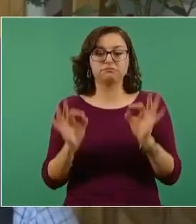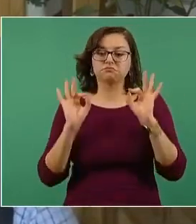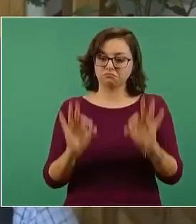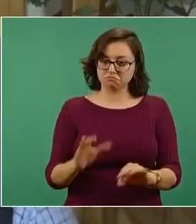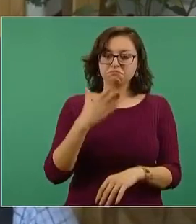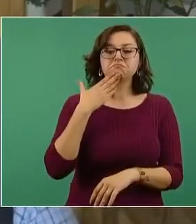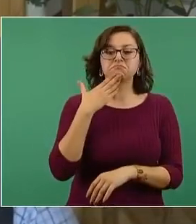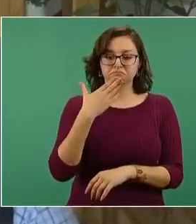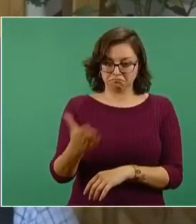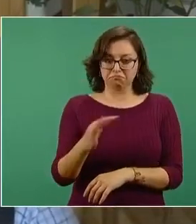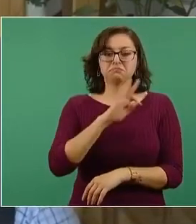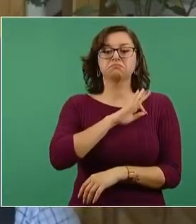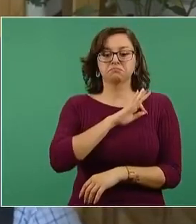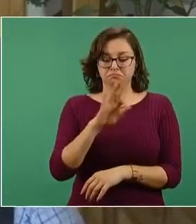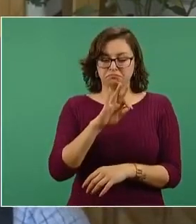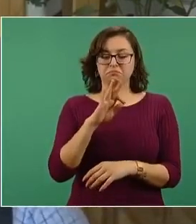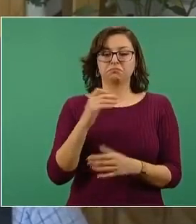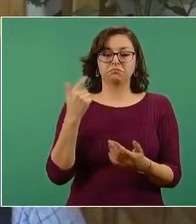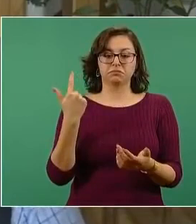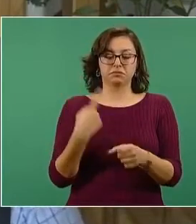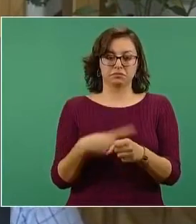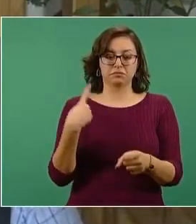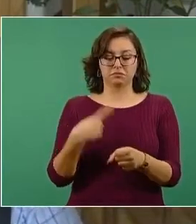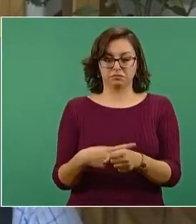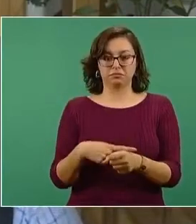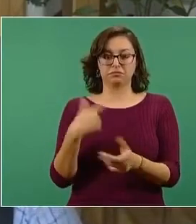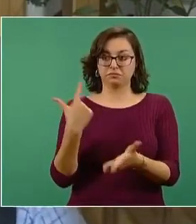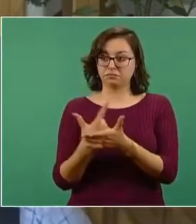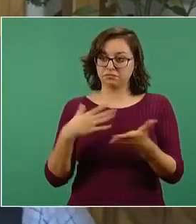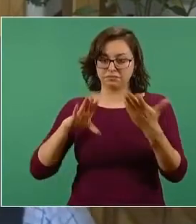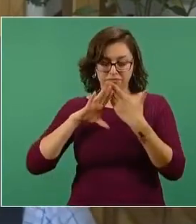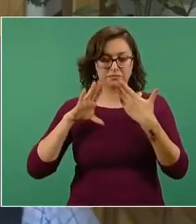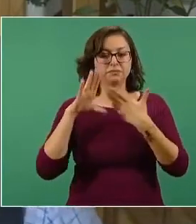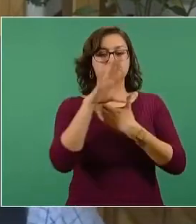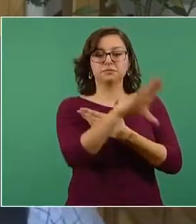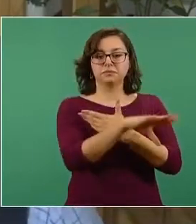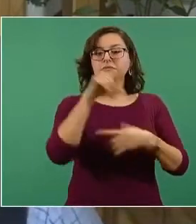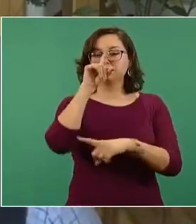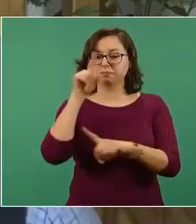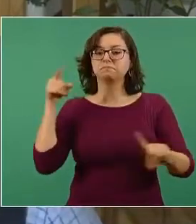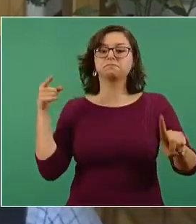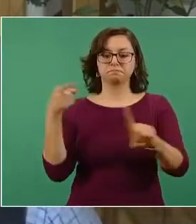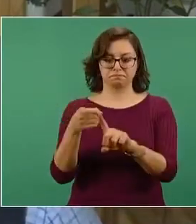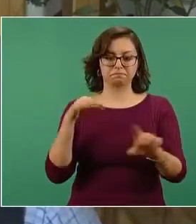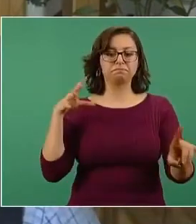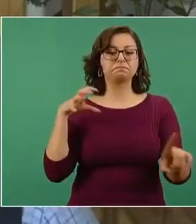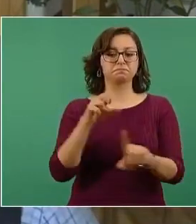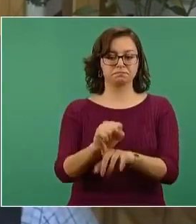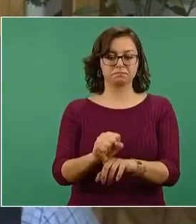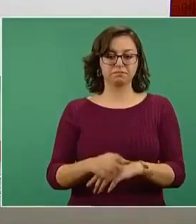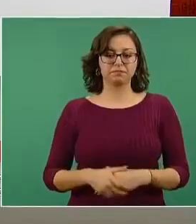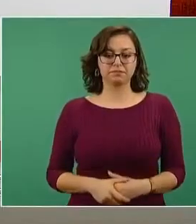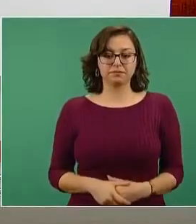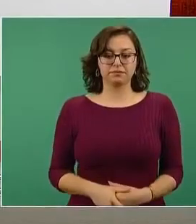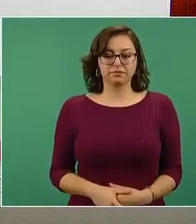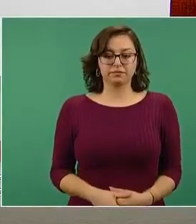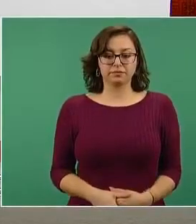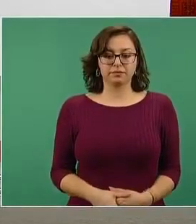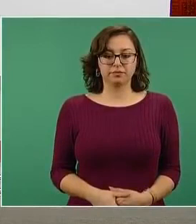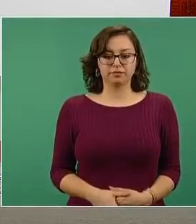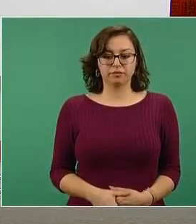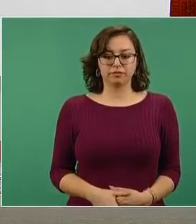muy buenas para poder prevenir la enfermedad y generar los objetivos que tiene la estrategia nacional.